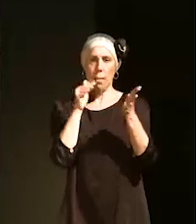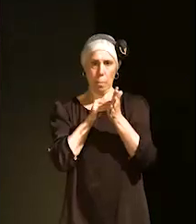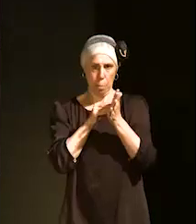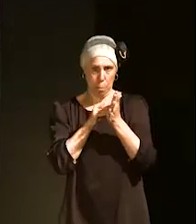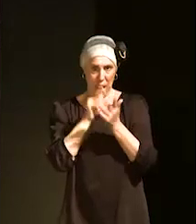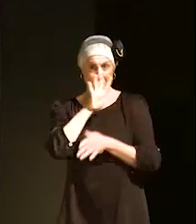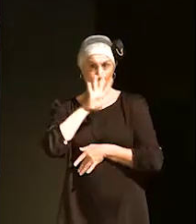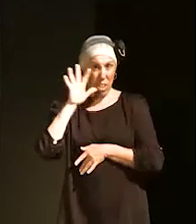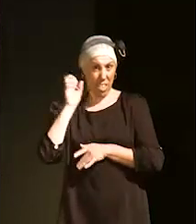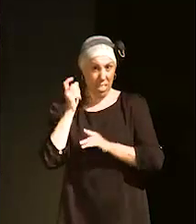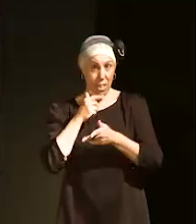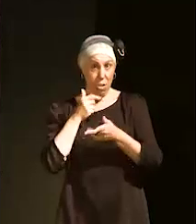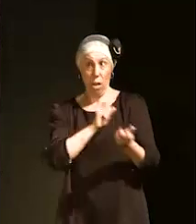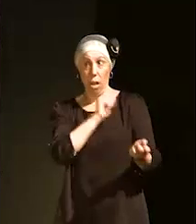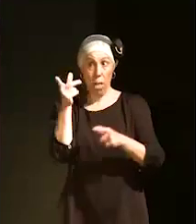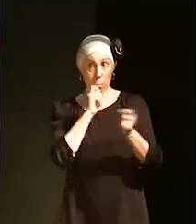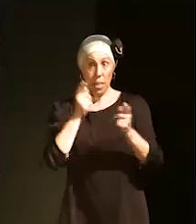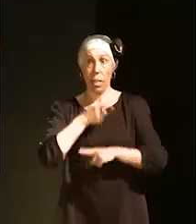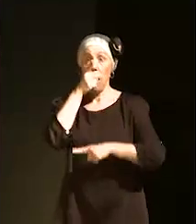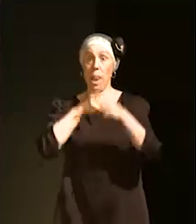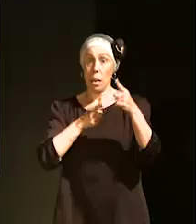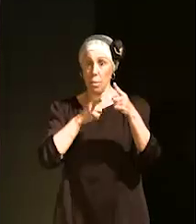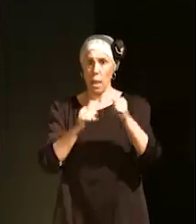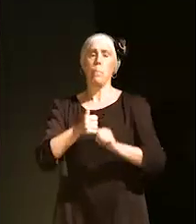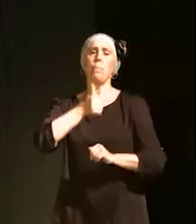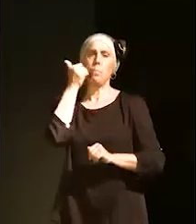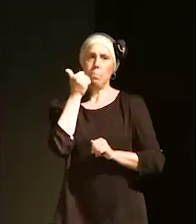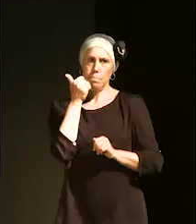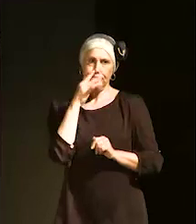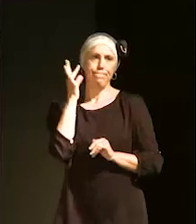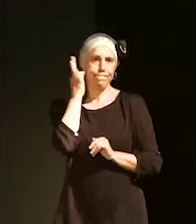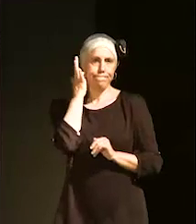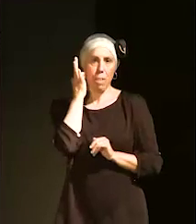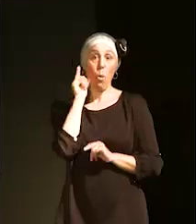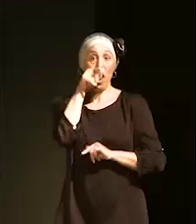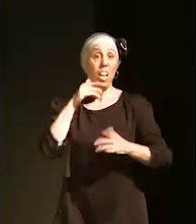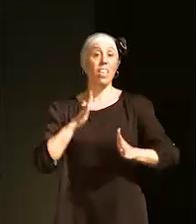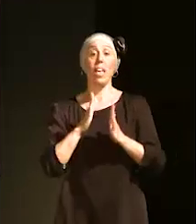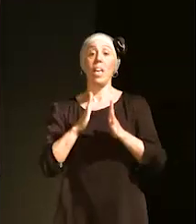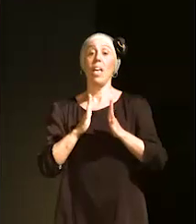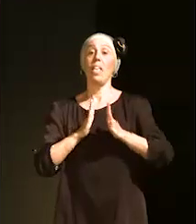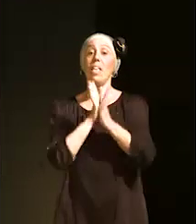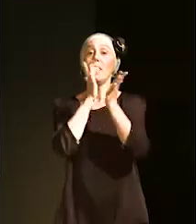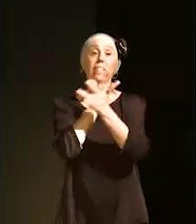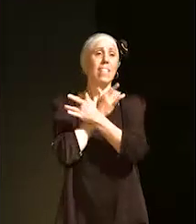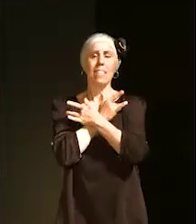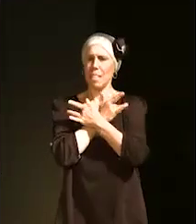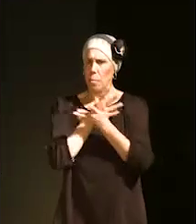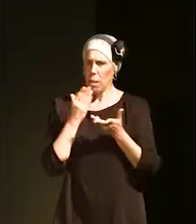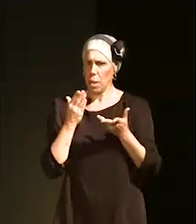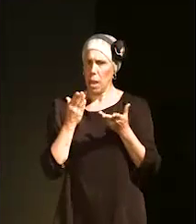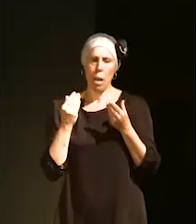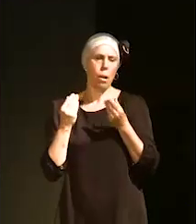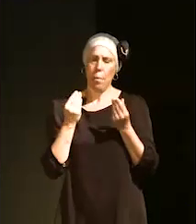más de la mitad son mujeres allí en santamaría muchas mujeres han sido